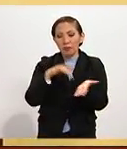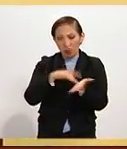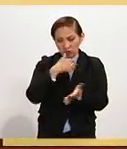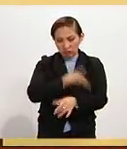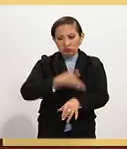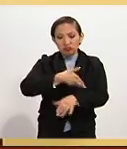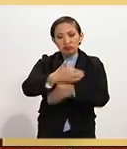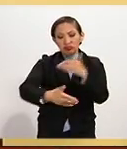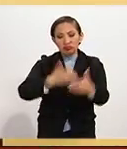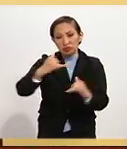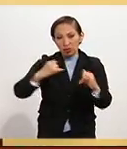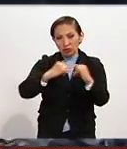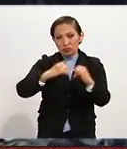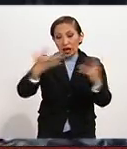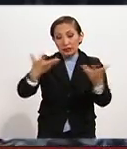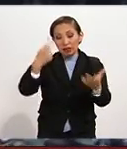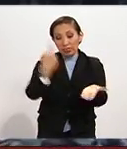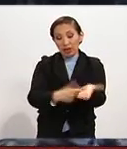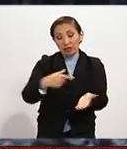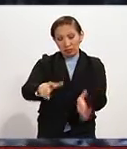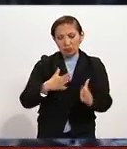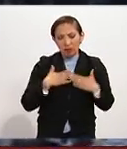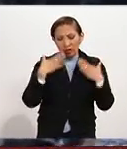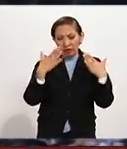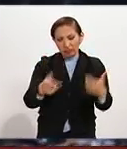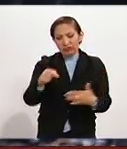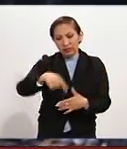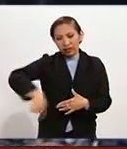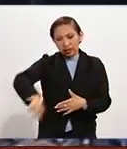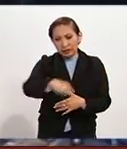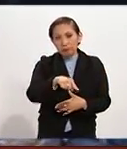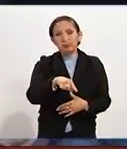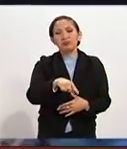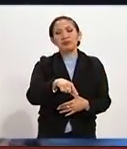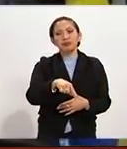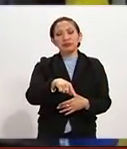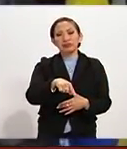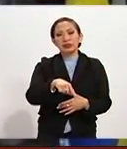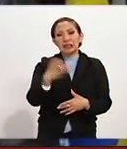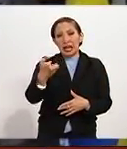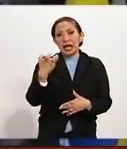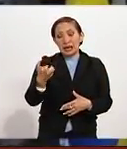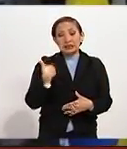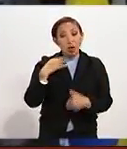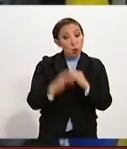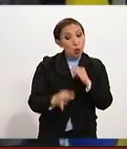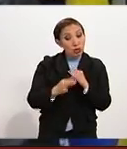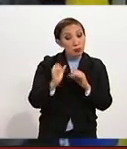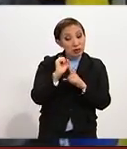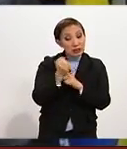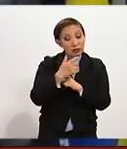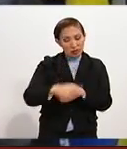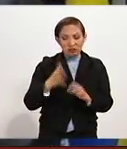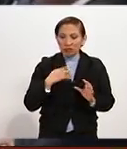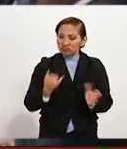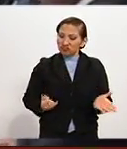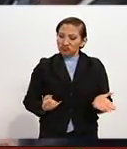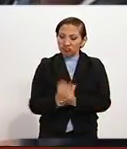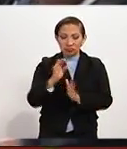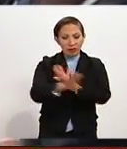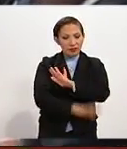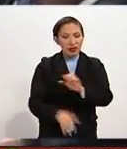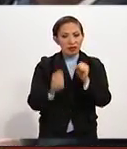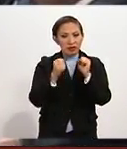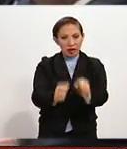proceso institucional que se está desarrollando y confió en que este desenlace de la situación consolide la